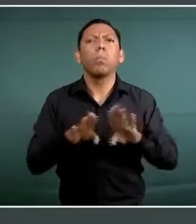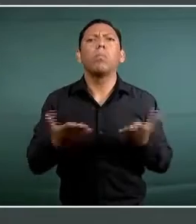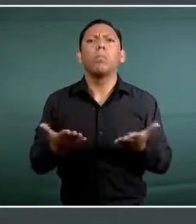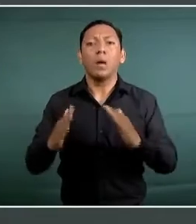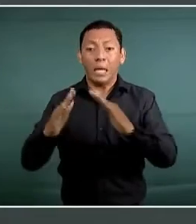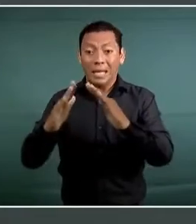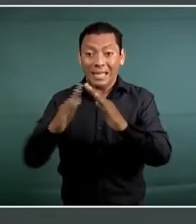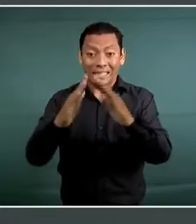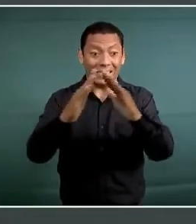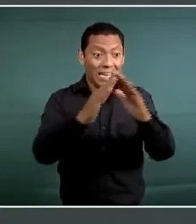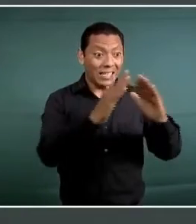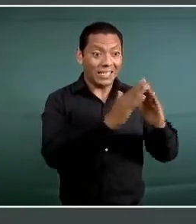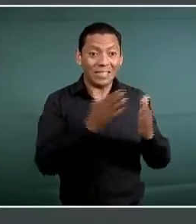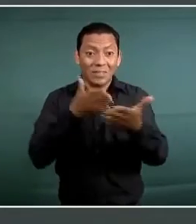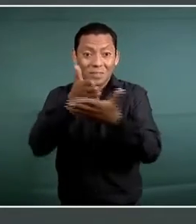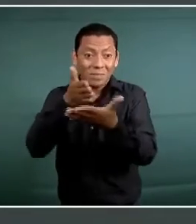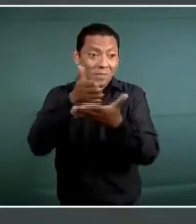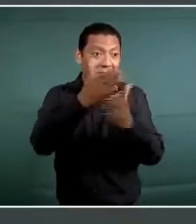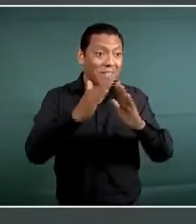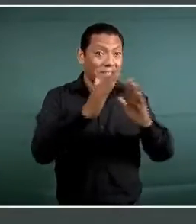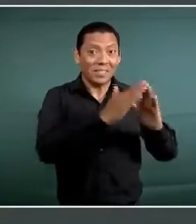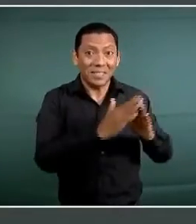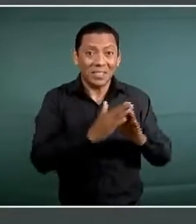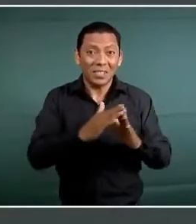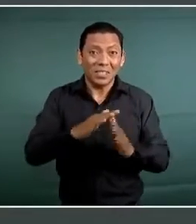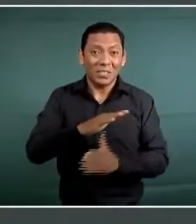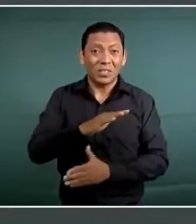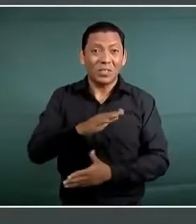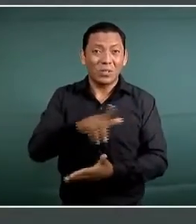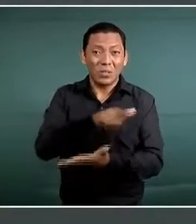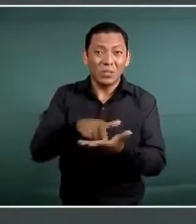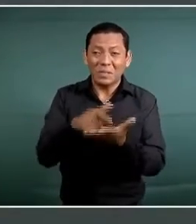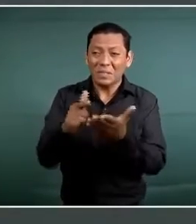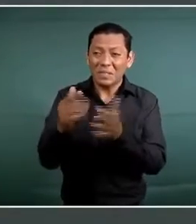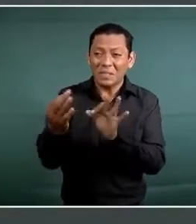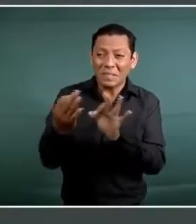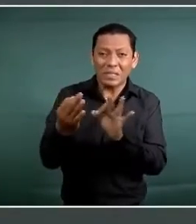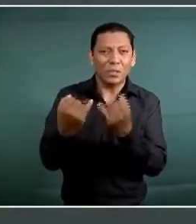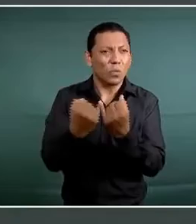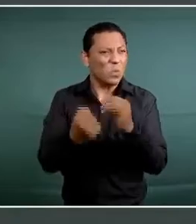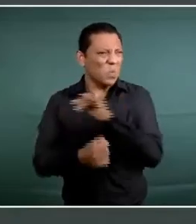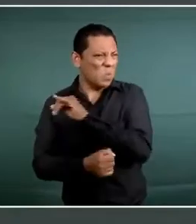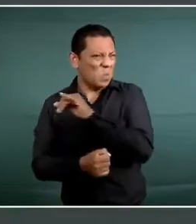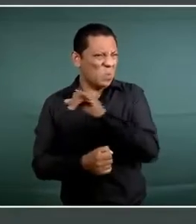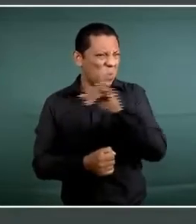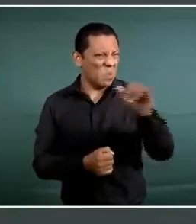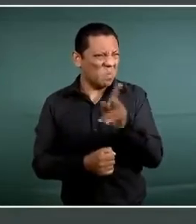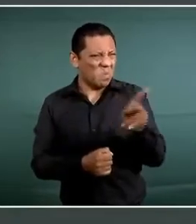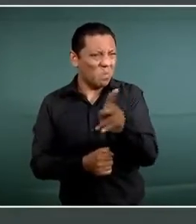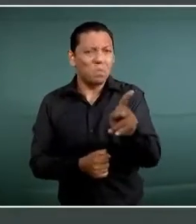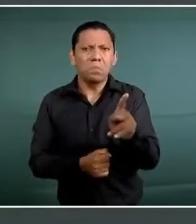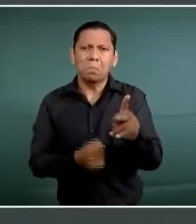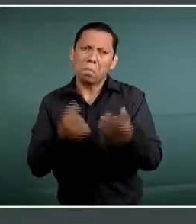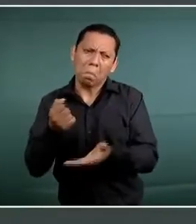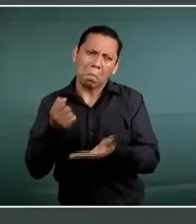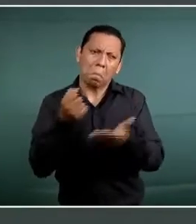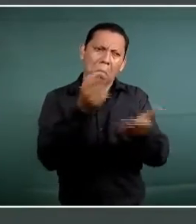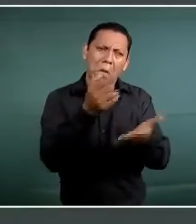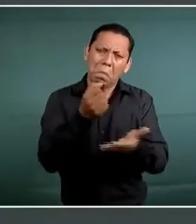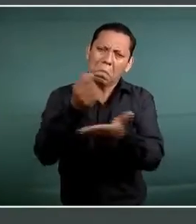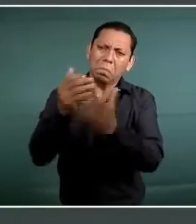domicilio por domicilio, desde las comunidades más cercanas hasta las más lejanas de Chiapas, para que